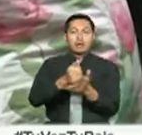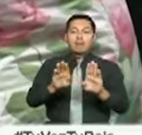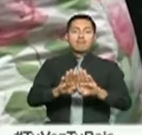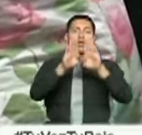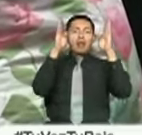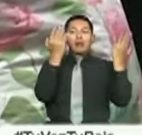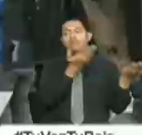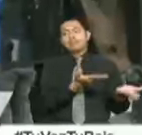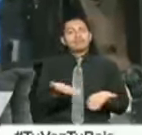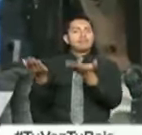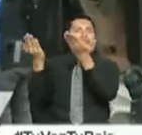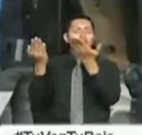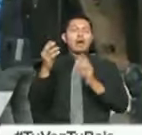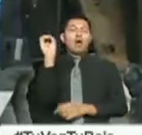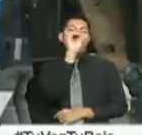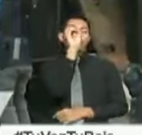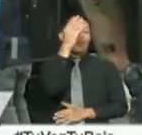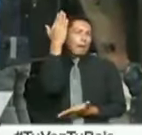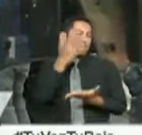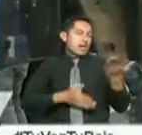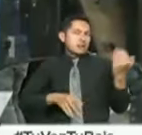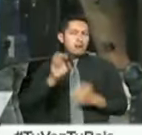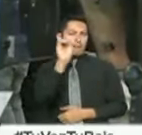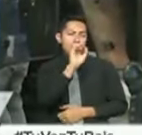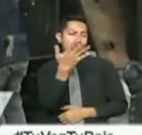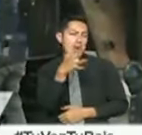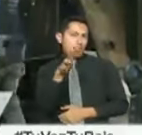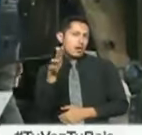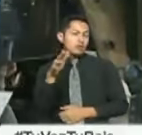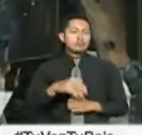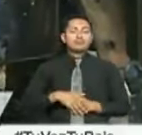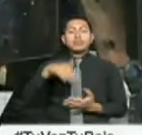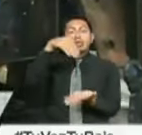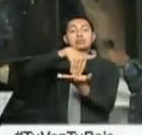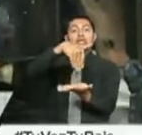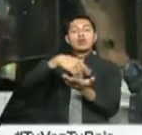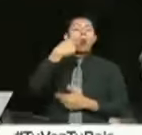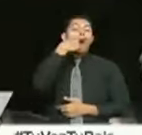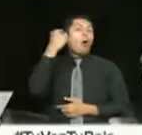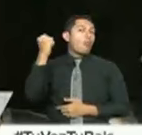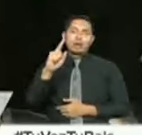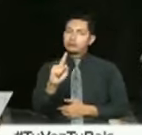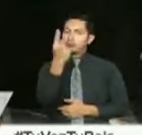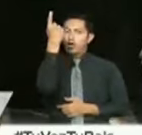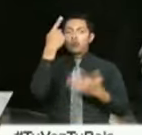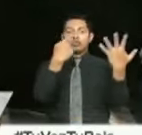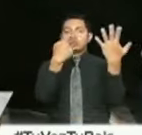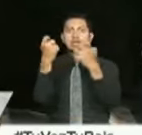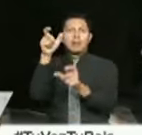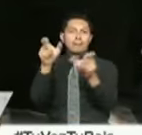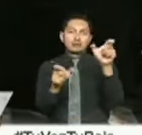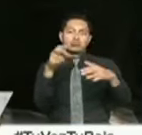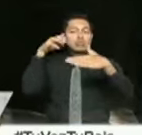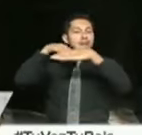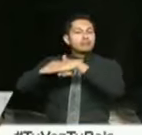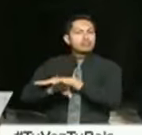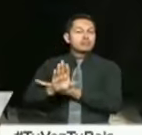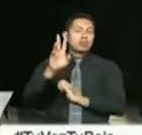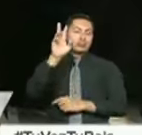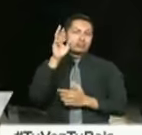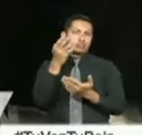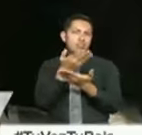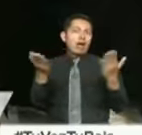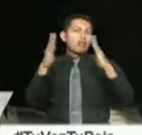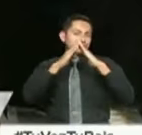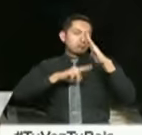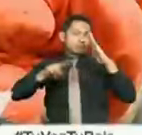mediados de octubre. Este centro será exclusivamente para hombres y tendrá una capacidad para 600 personas. Será un lugar de